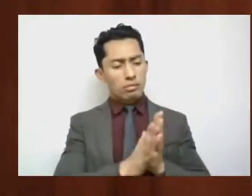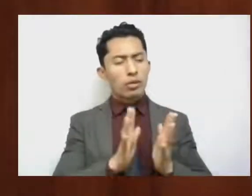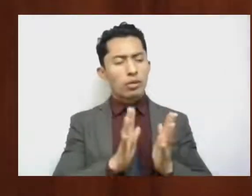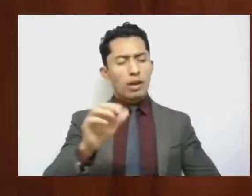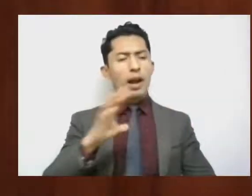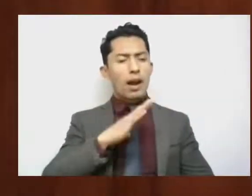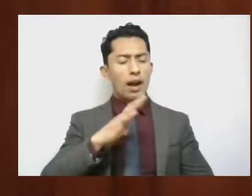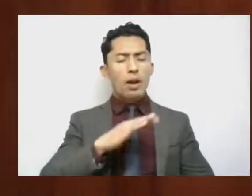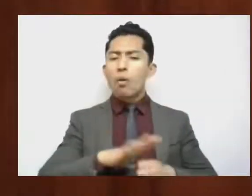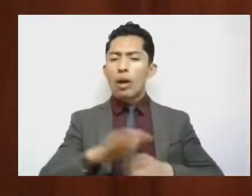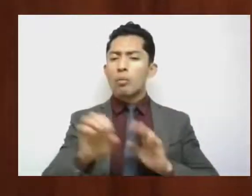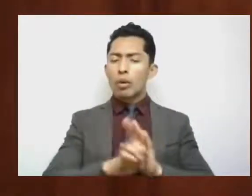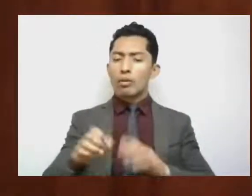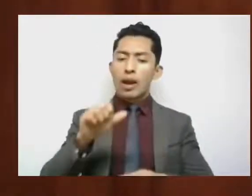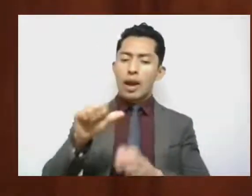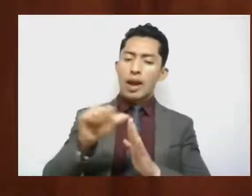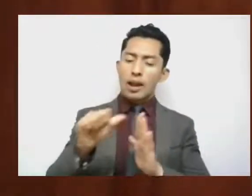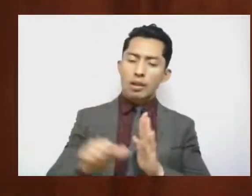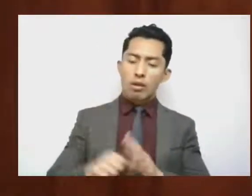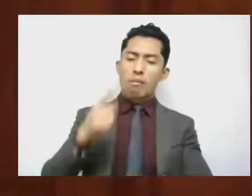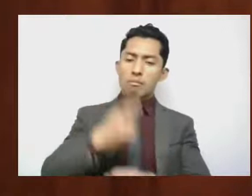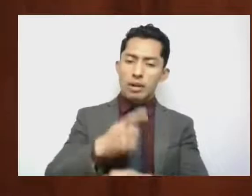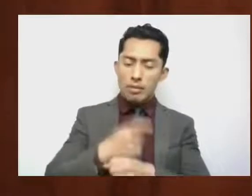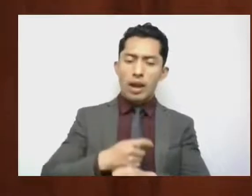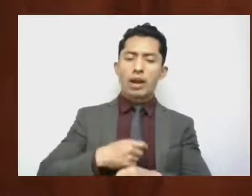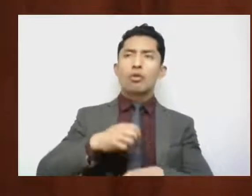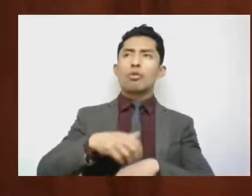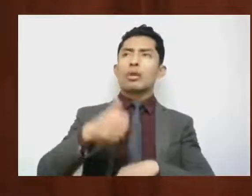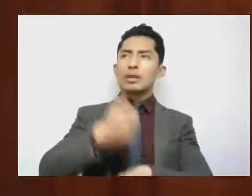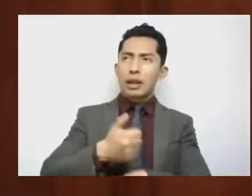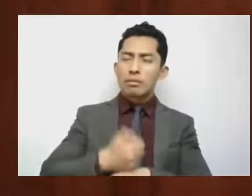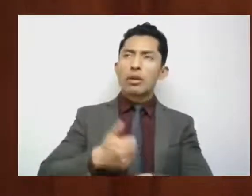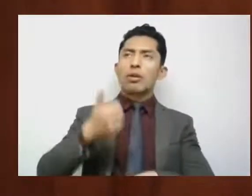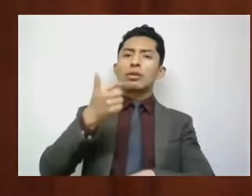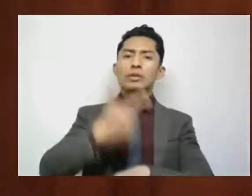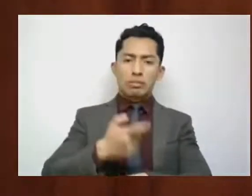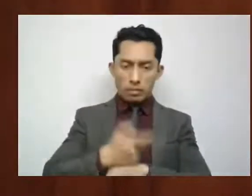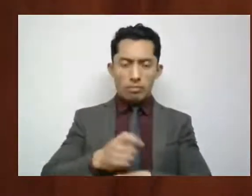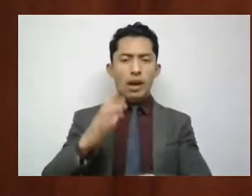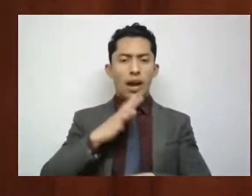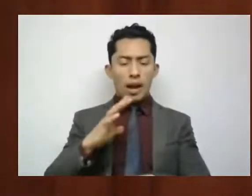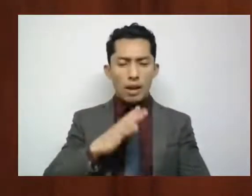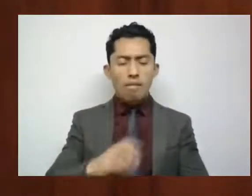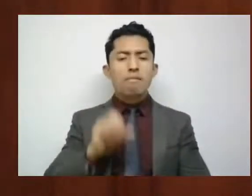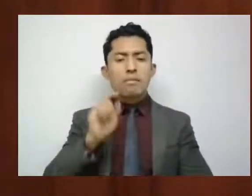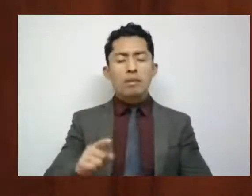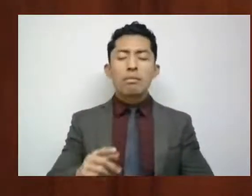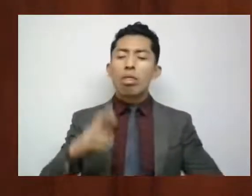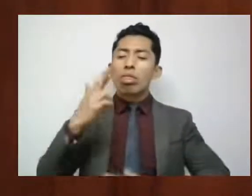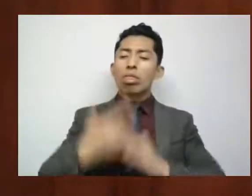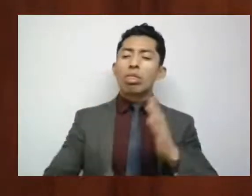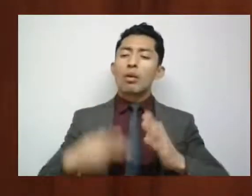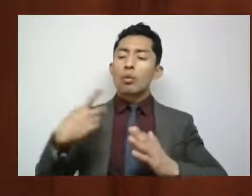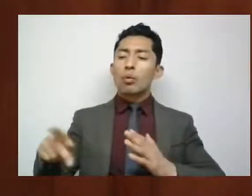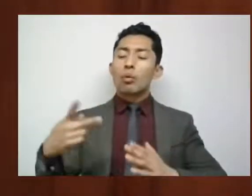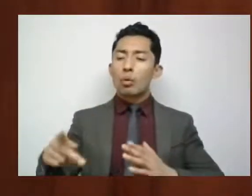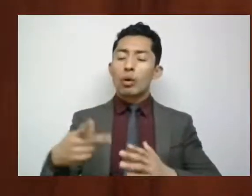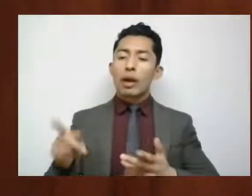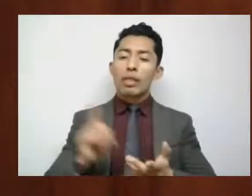son el primero, el sexto o el séptimo, y se atentó contra la misma soberanía